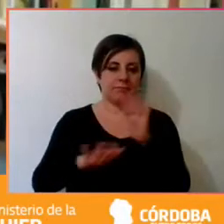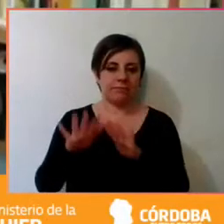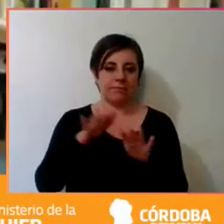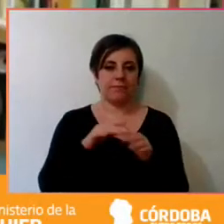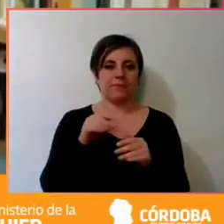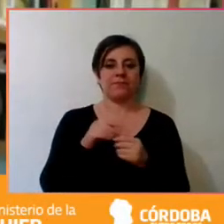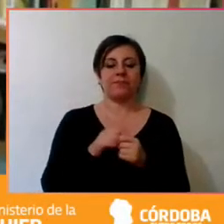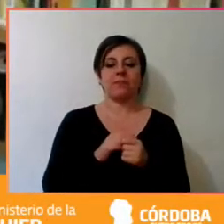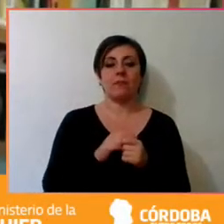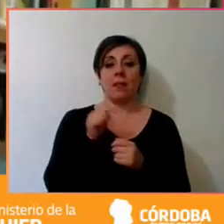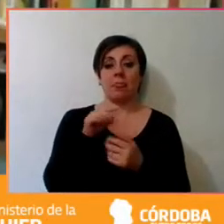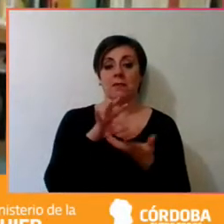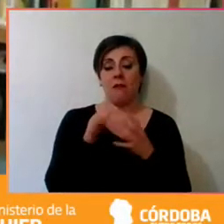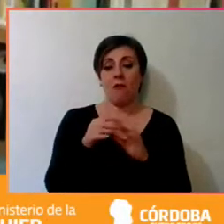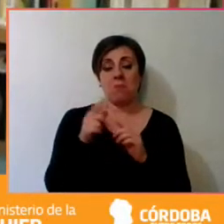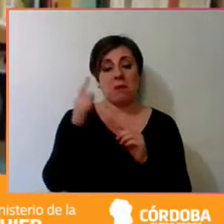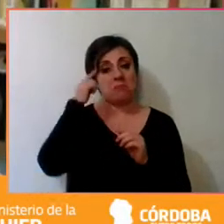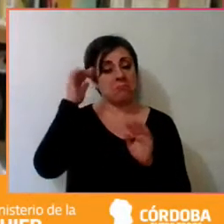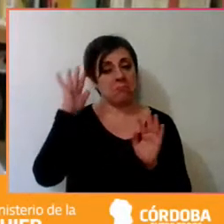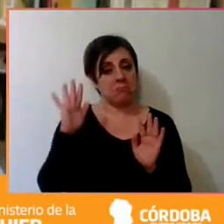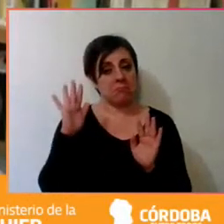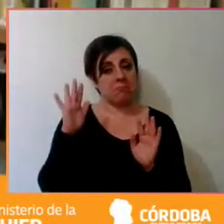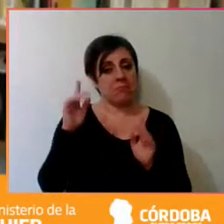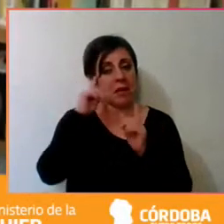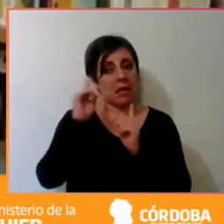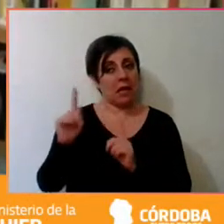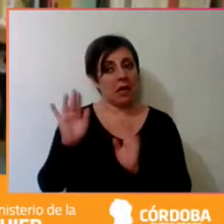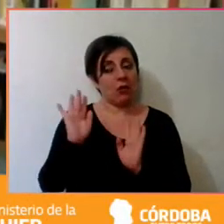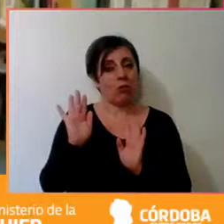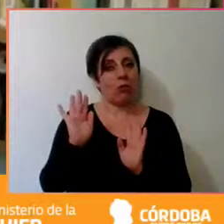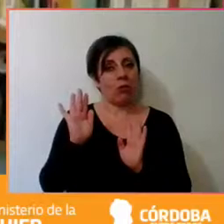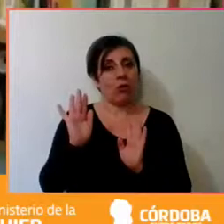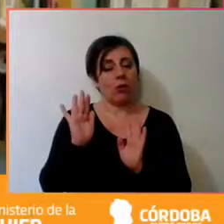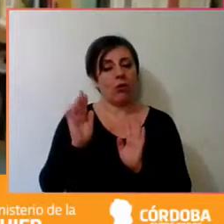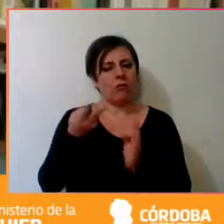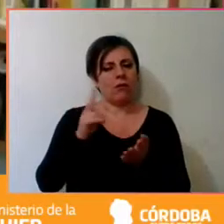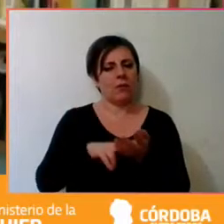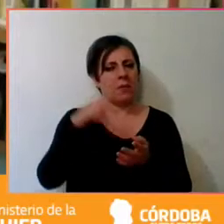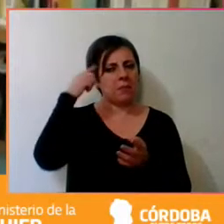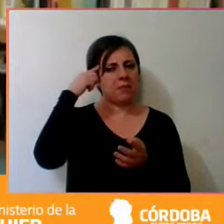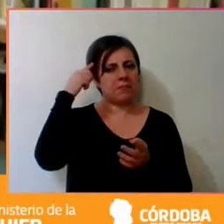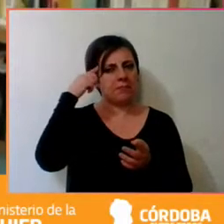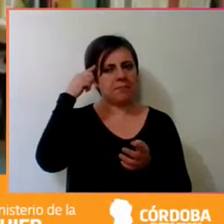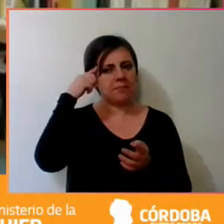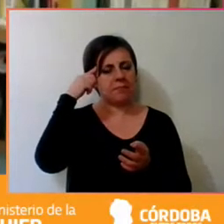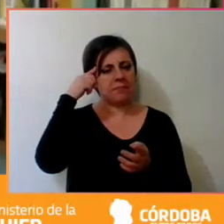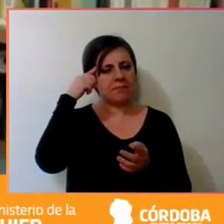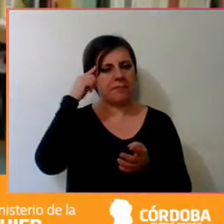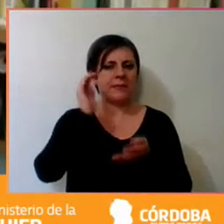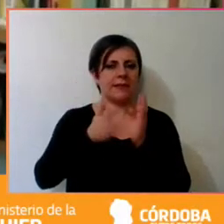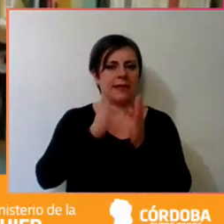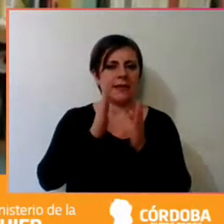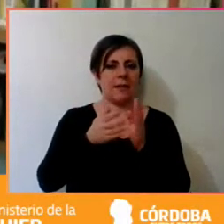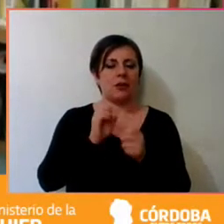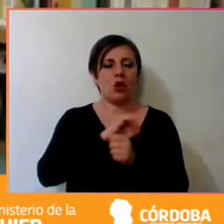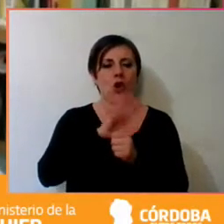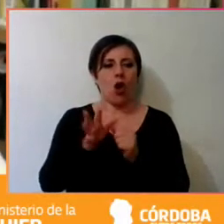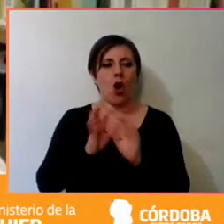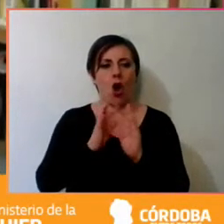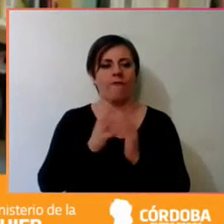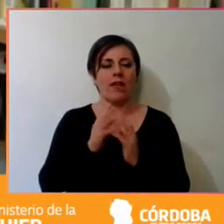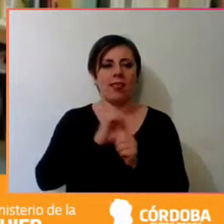sentido, creo que hay que replantear el tema del tratamiento del COVID, y creo